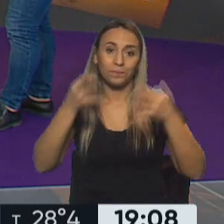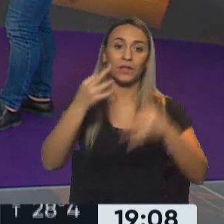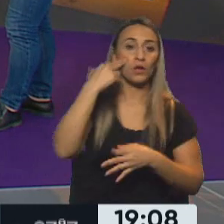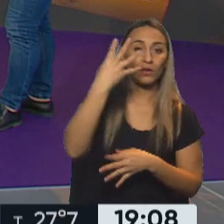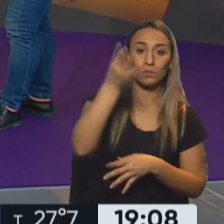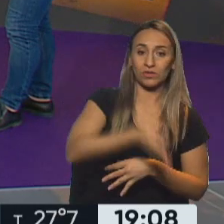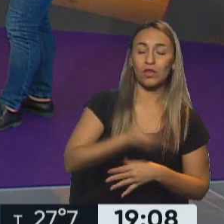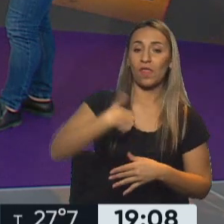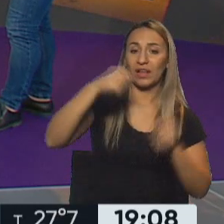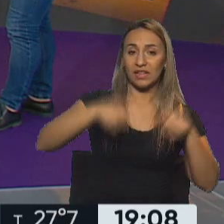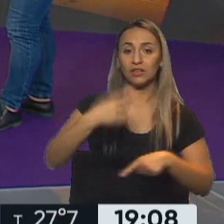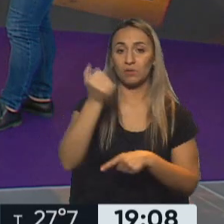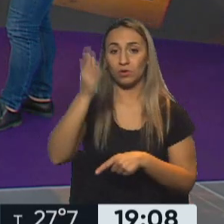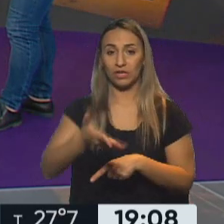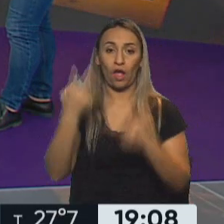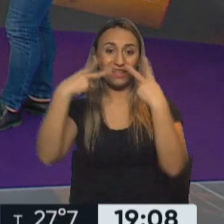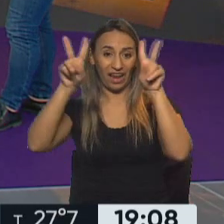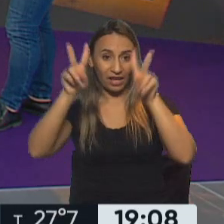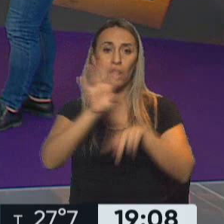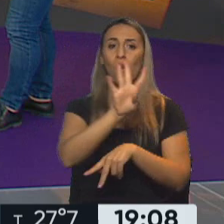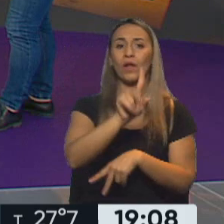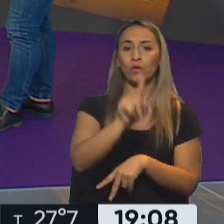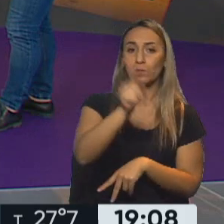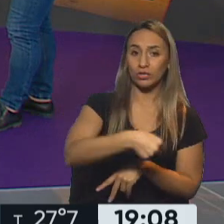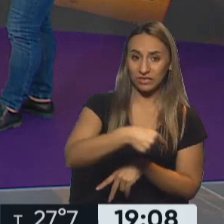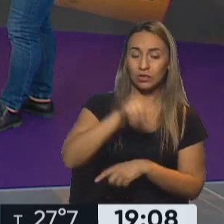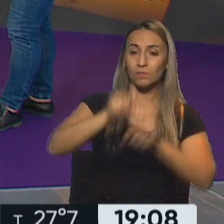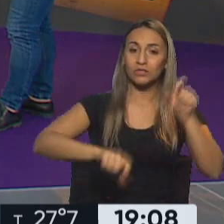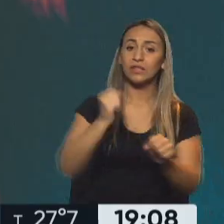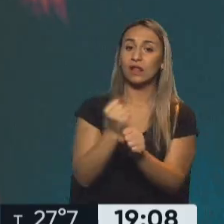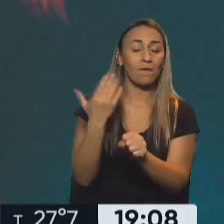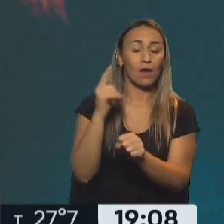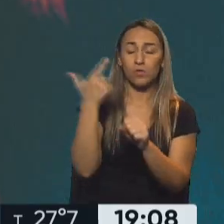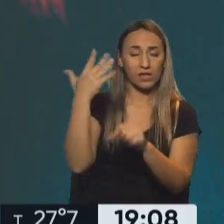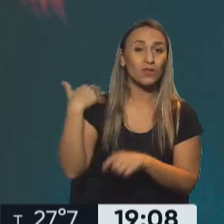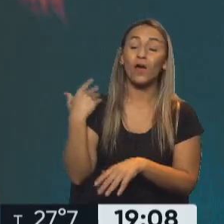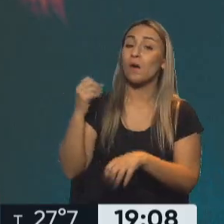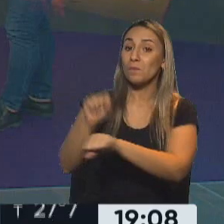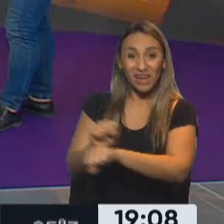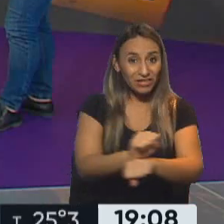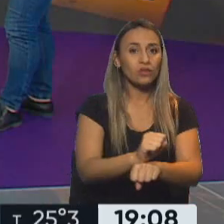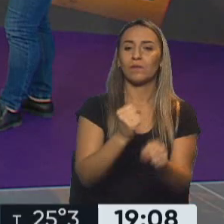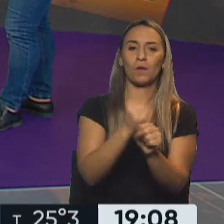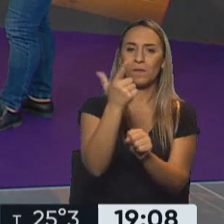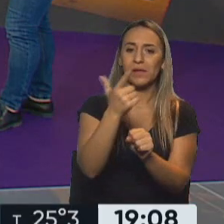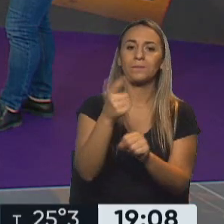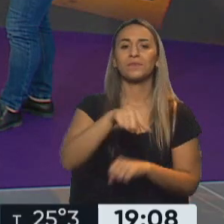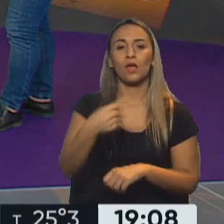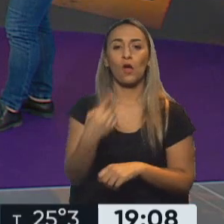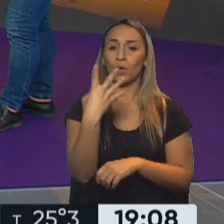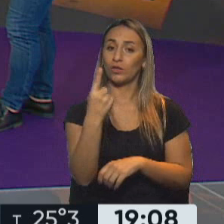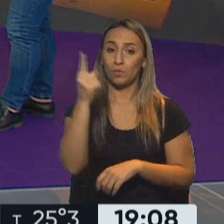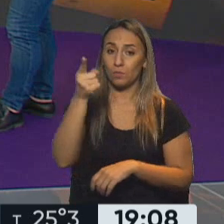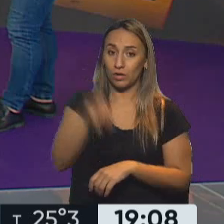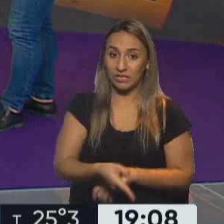son argentinos, 6% extranjeros, 41% eran desocupados al entrar a prisión, otro 41% tenía trabajo inestable. Este